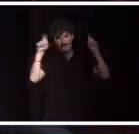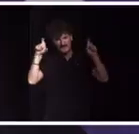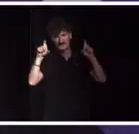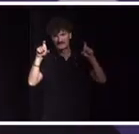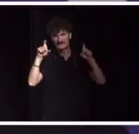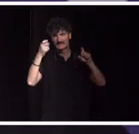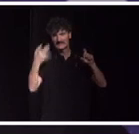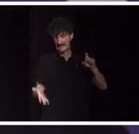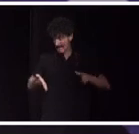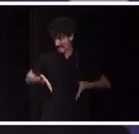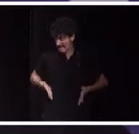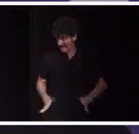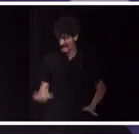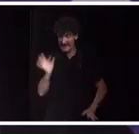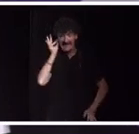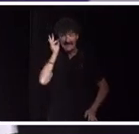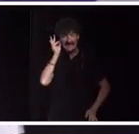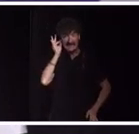Que la hija